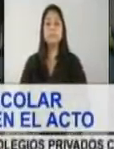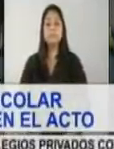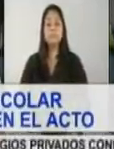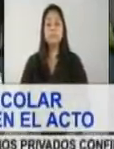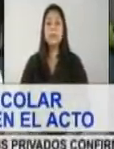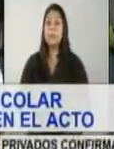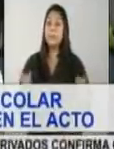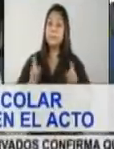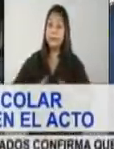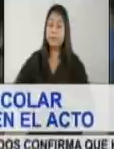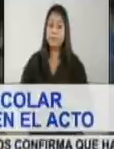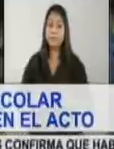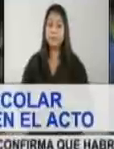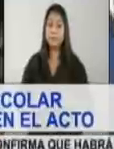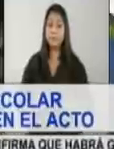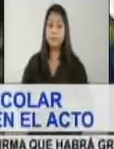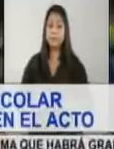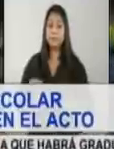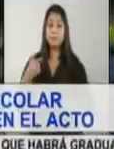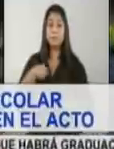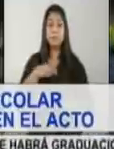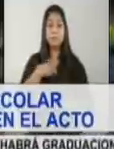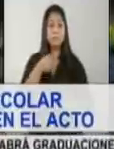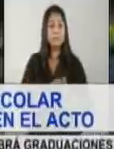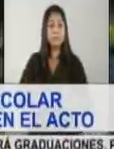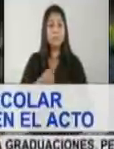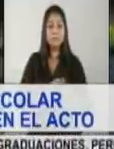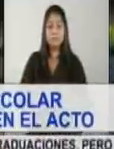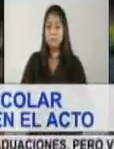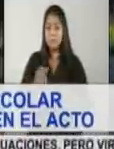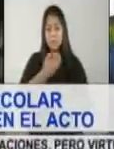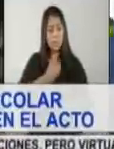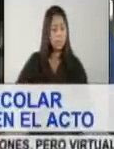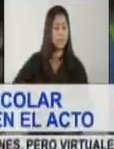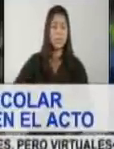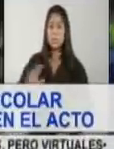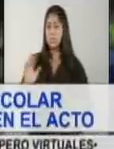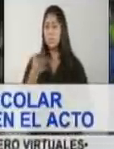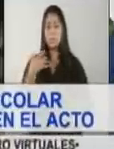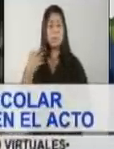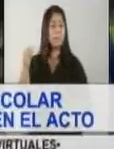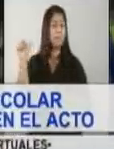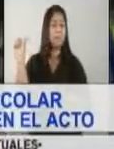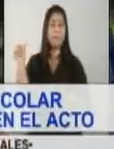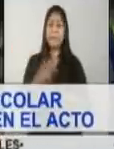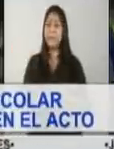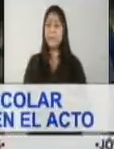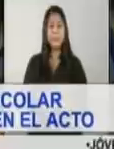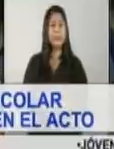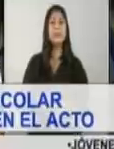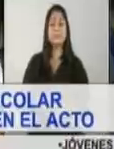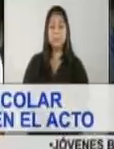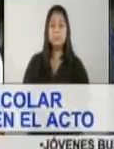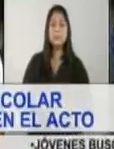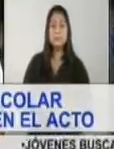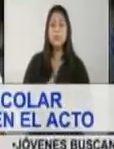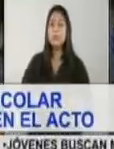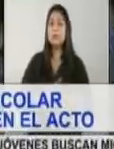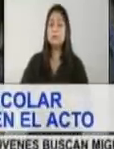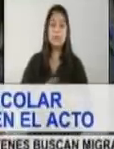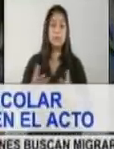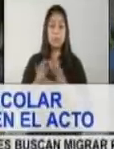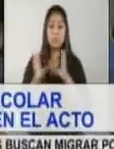Sin duda alguna, nos ha tocado enfrentar un gobierno en el peor de los momentos de la humanidad. Pero lo hemos